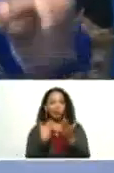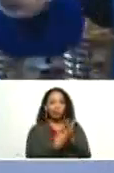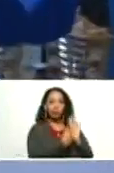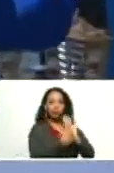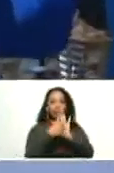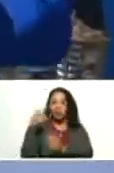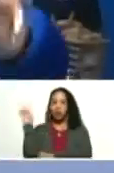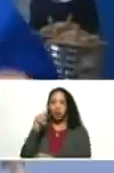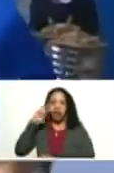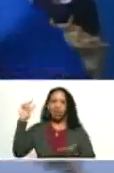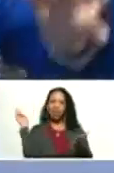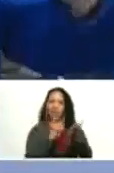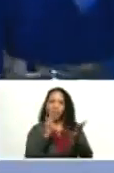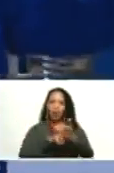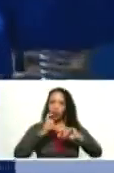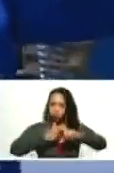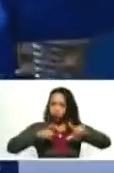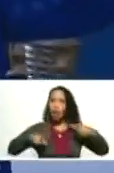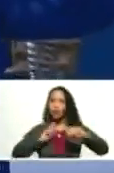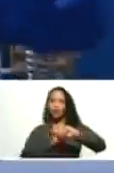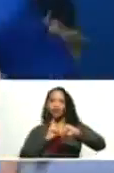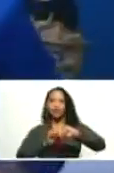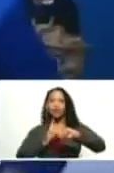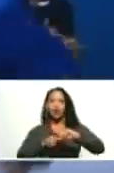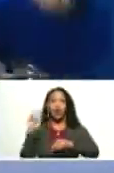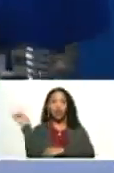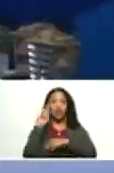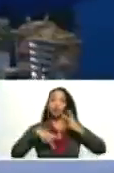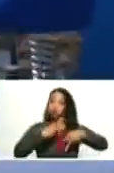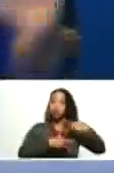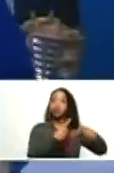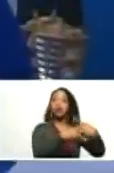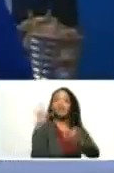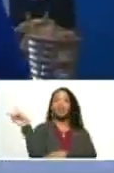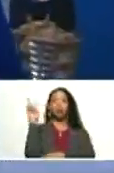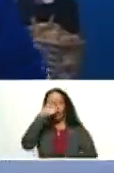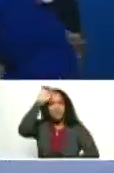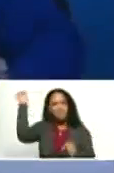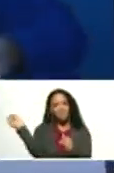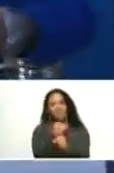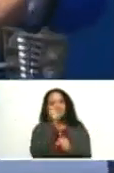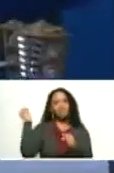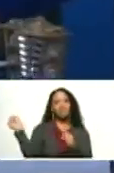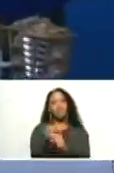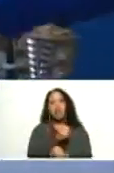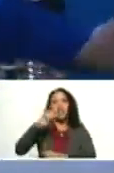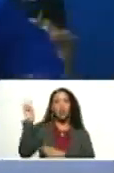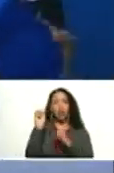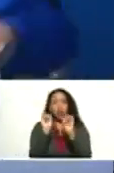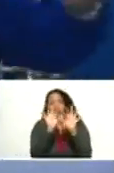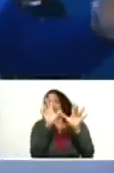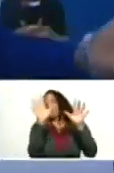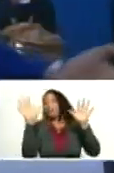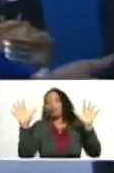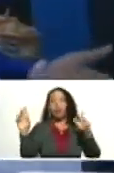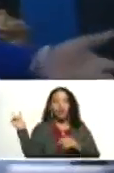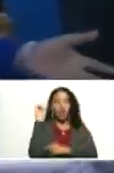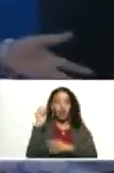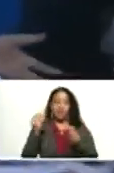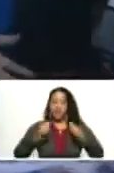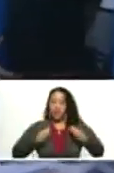verdad, la Venezuela que prospera, la Venezuela que progresa, la Venezuela que trabaja, la Venezuela que brilla, la Venezuela que